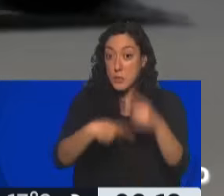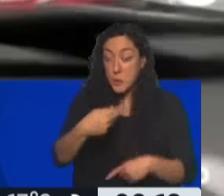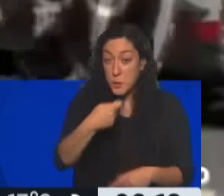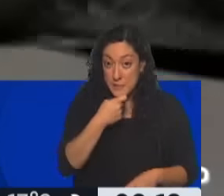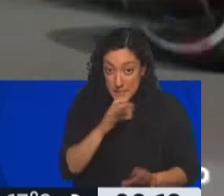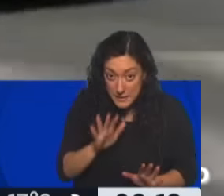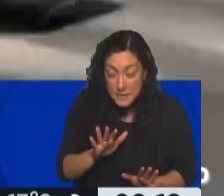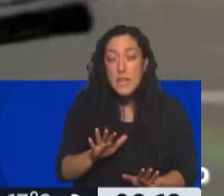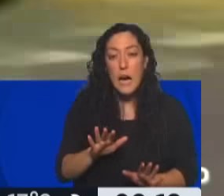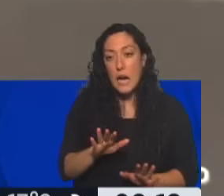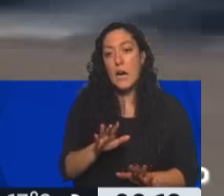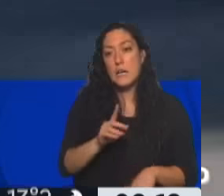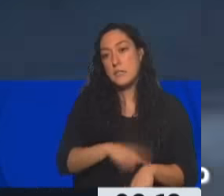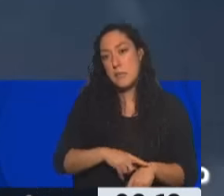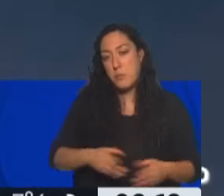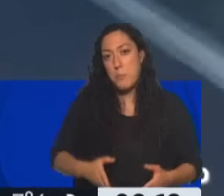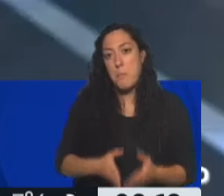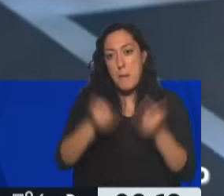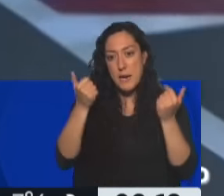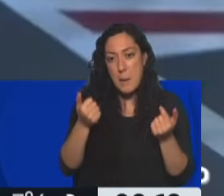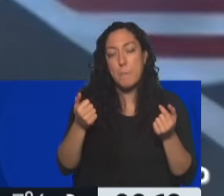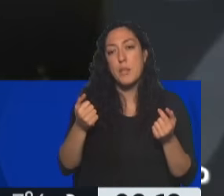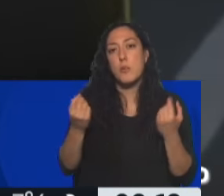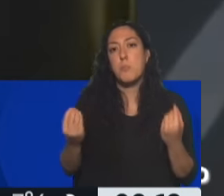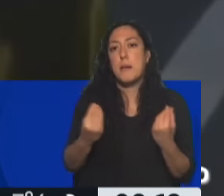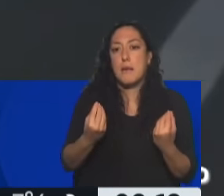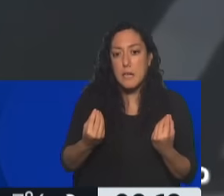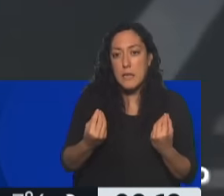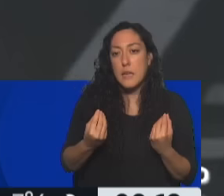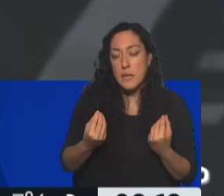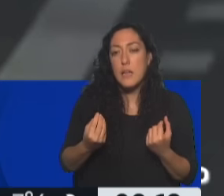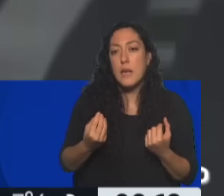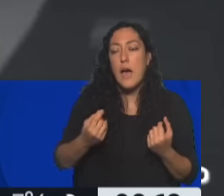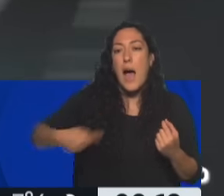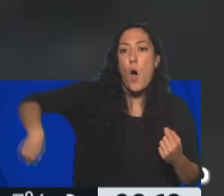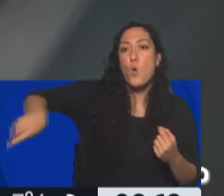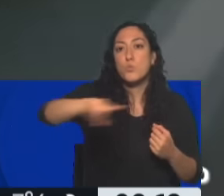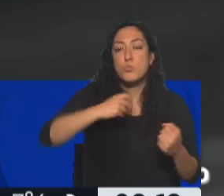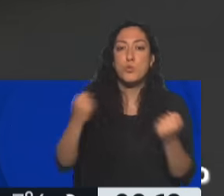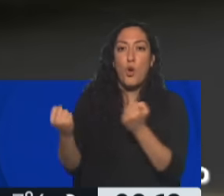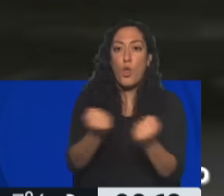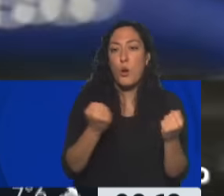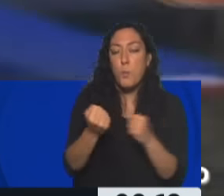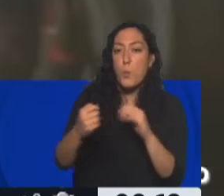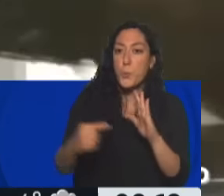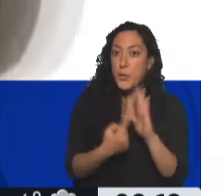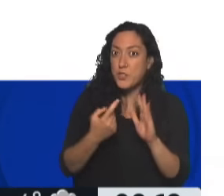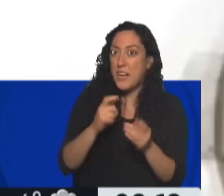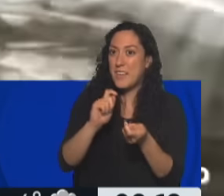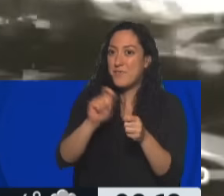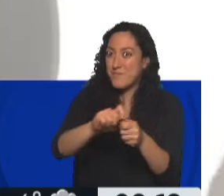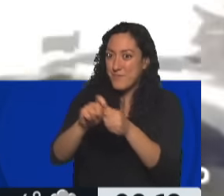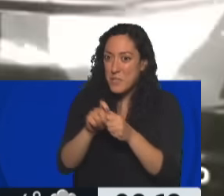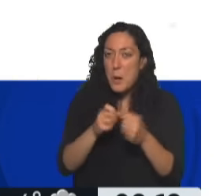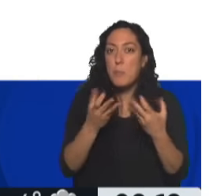se aceleran los tiempos para reformular el autódromo de la ciudad de Buenos Aires, pensando en el